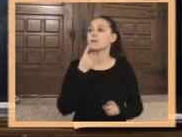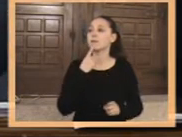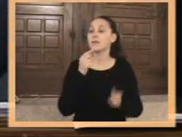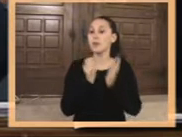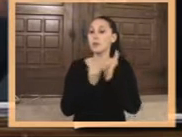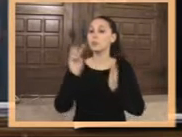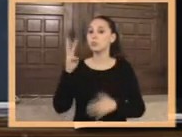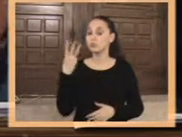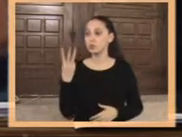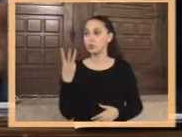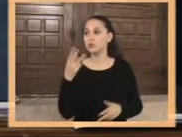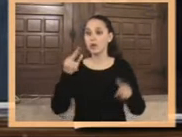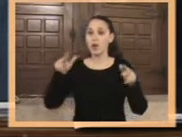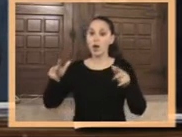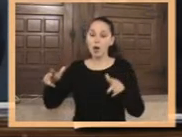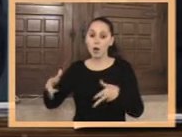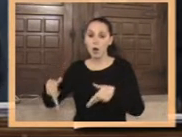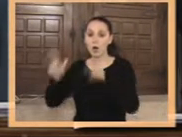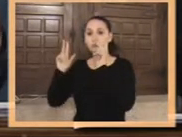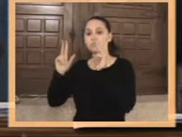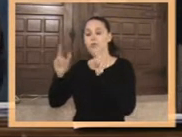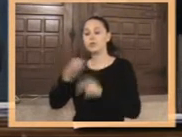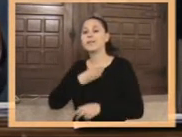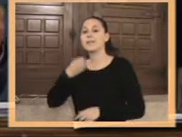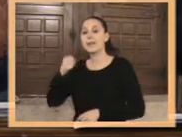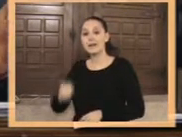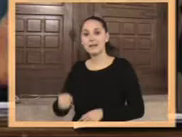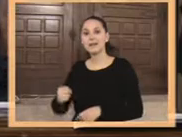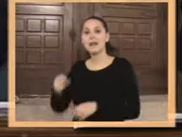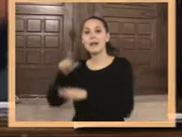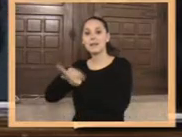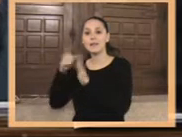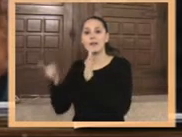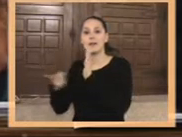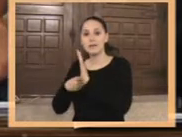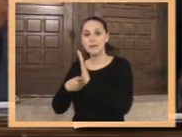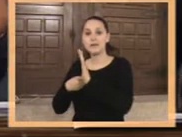tercero que se autoriza al alcalde a emprender cuantas acciones legales administrativas judiciales